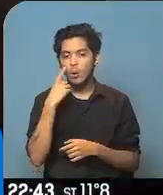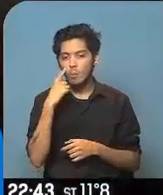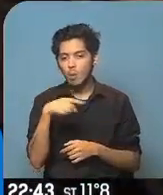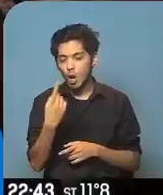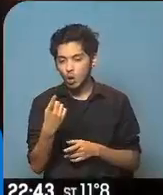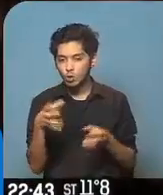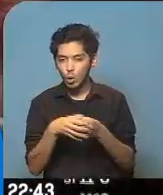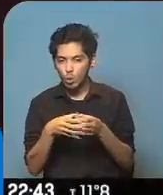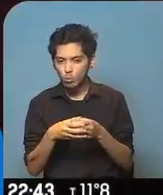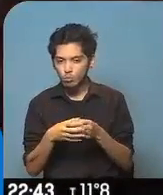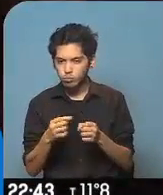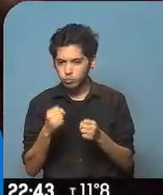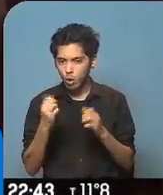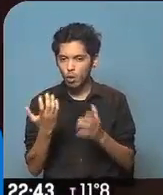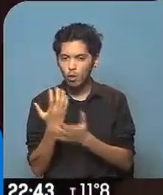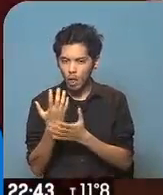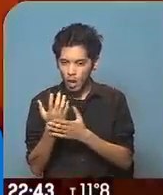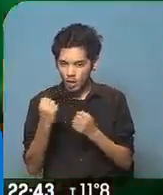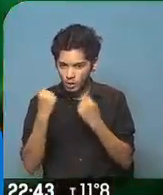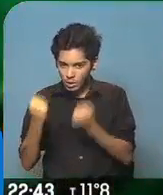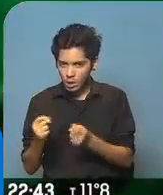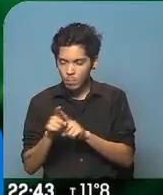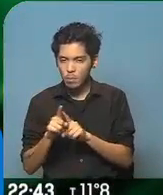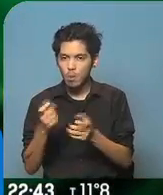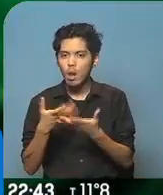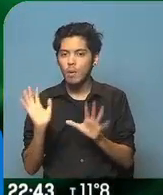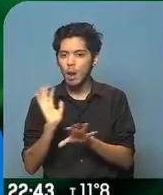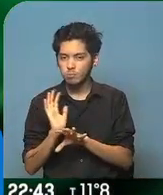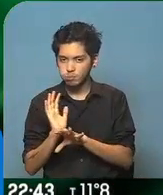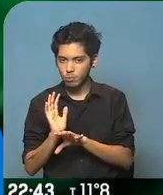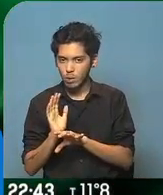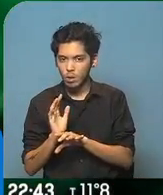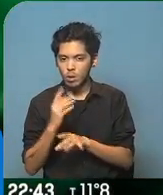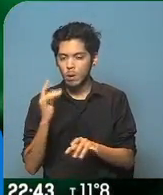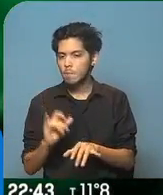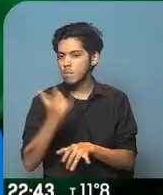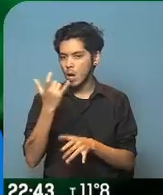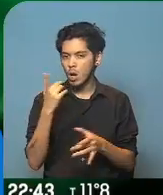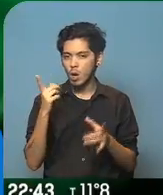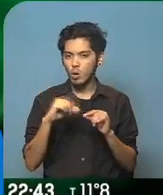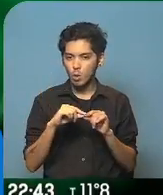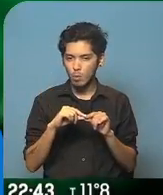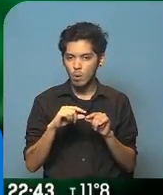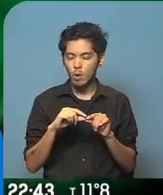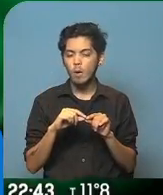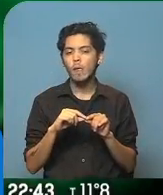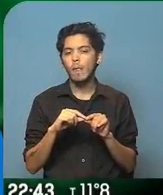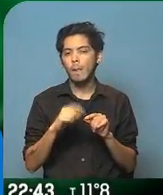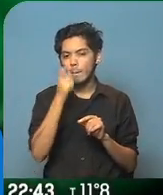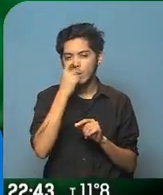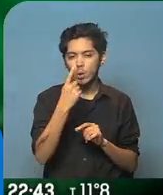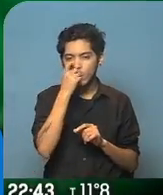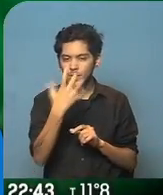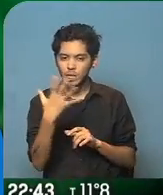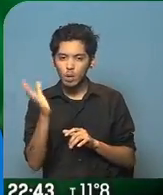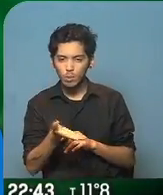el ultraderechista candidato del Partido Social Liberal, aparece como el mejor posicionado con entre un 21 y un 25%